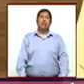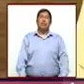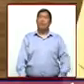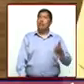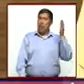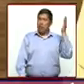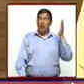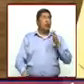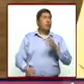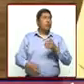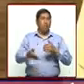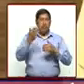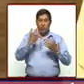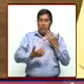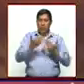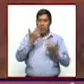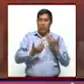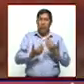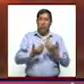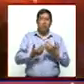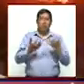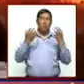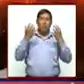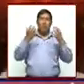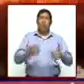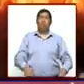Estos paquetes de leyes llamados leyes incendiarios.